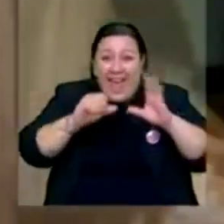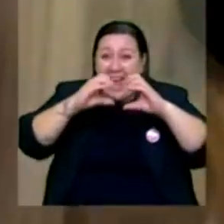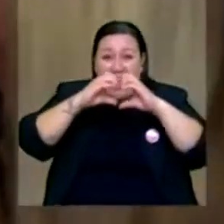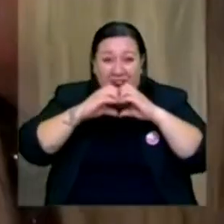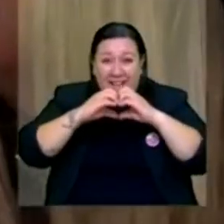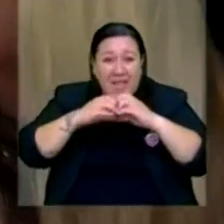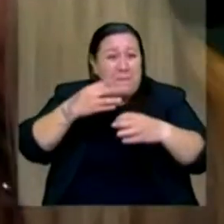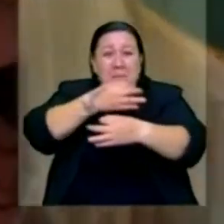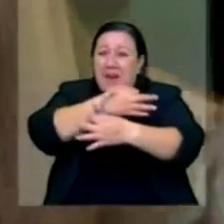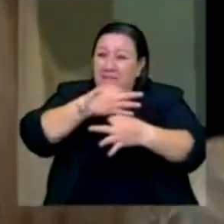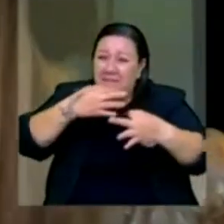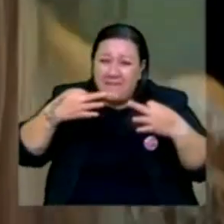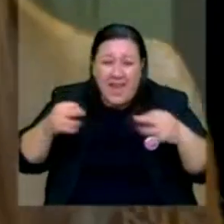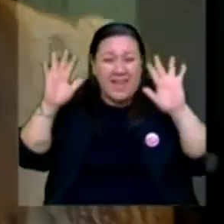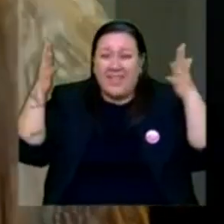¡Wow! Impresionante.